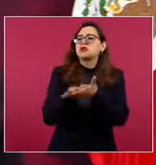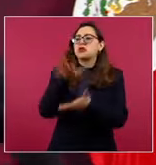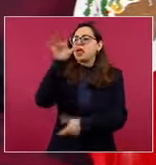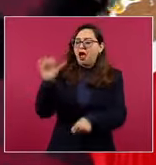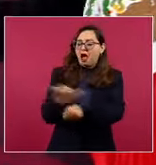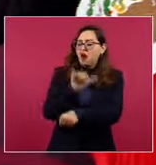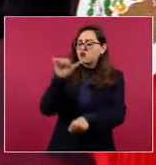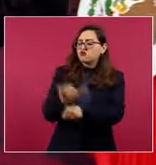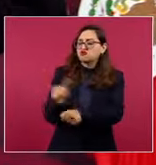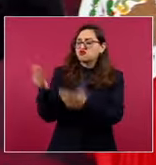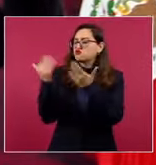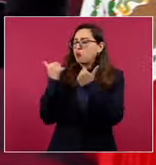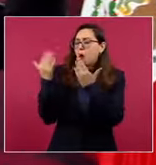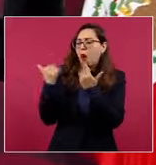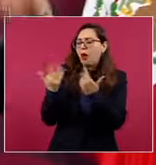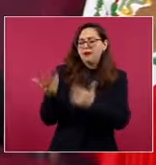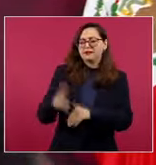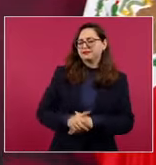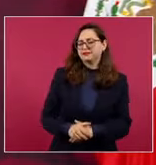Una eminencia de estas.